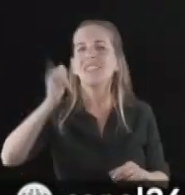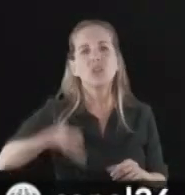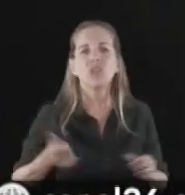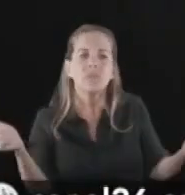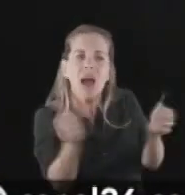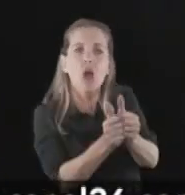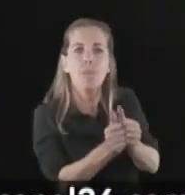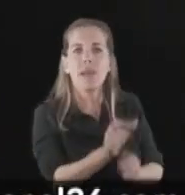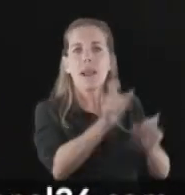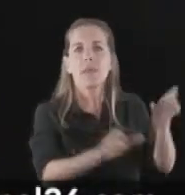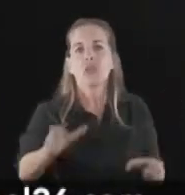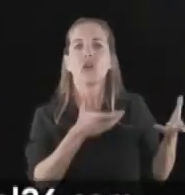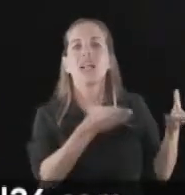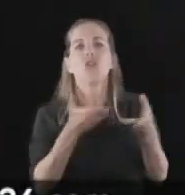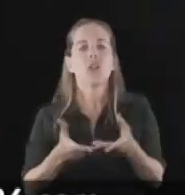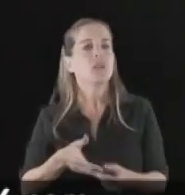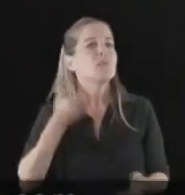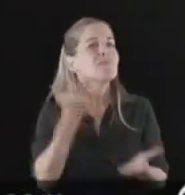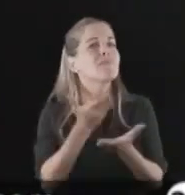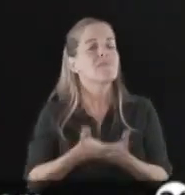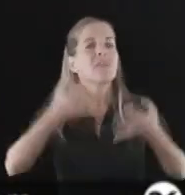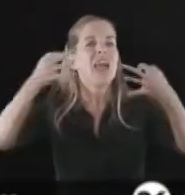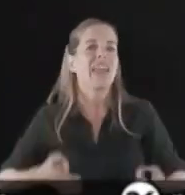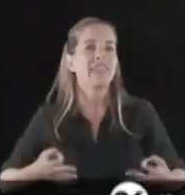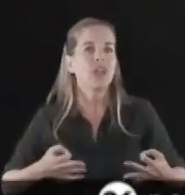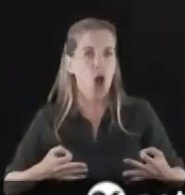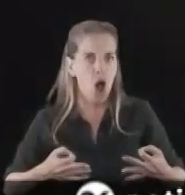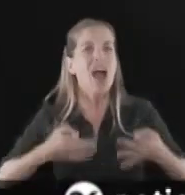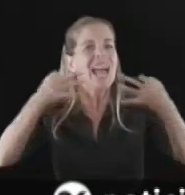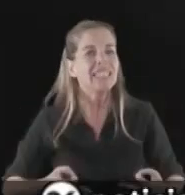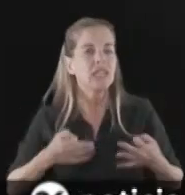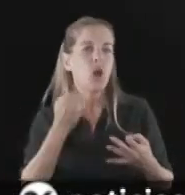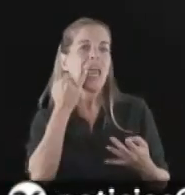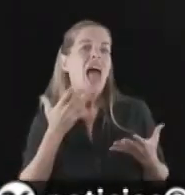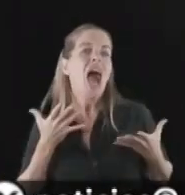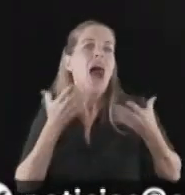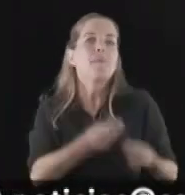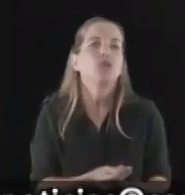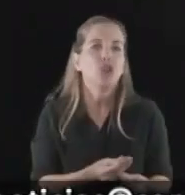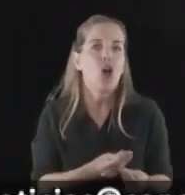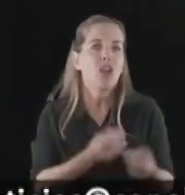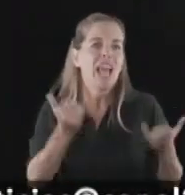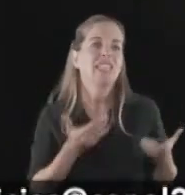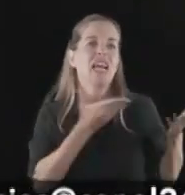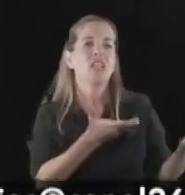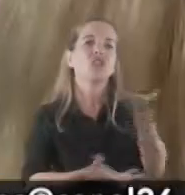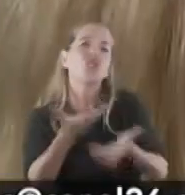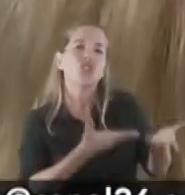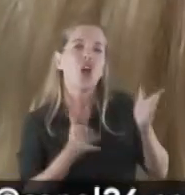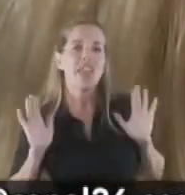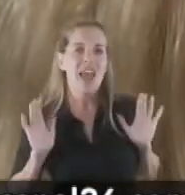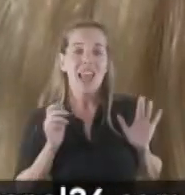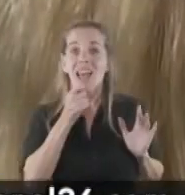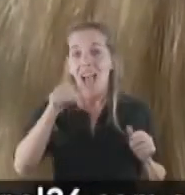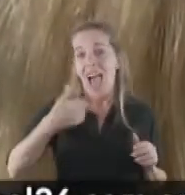solidario. Es un imperativo ético ir en apoyo del solidario. Si la